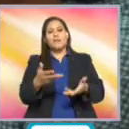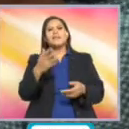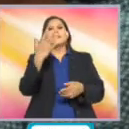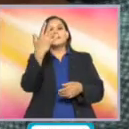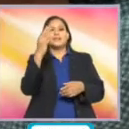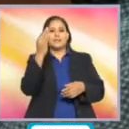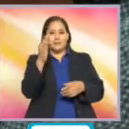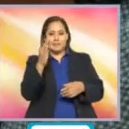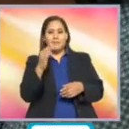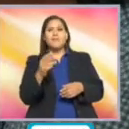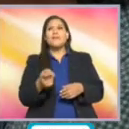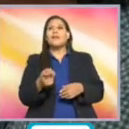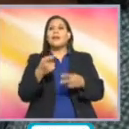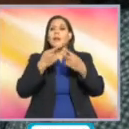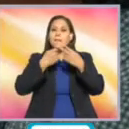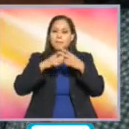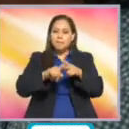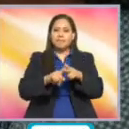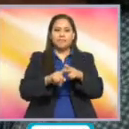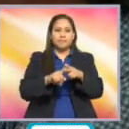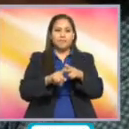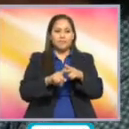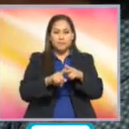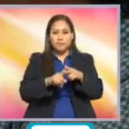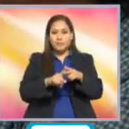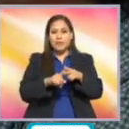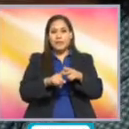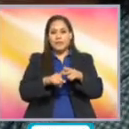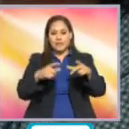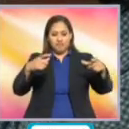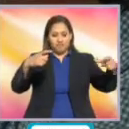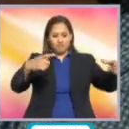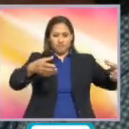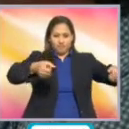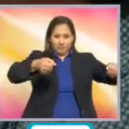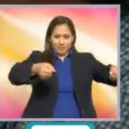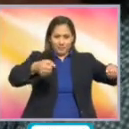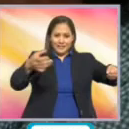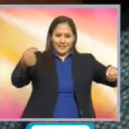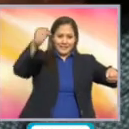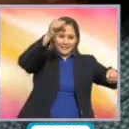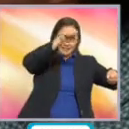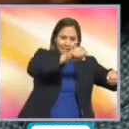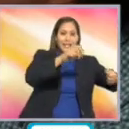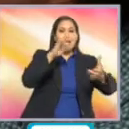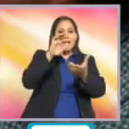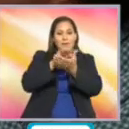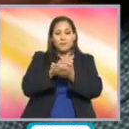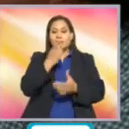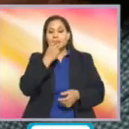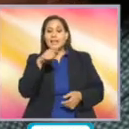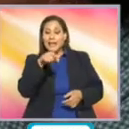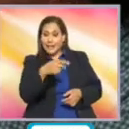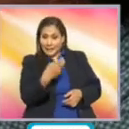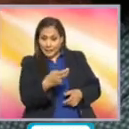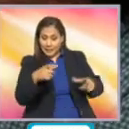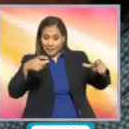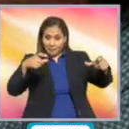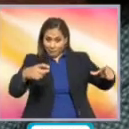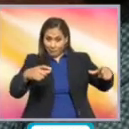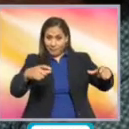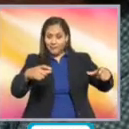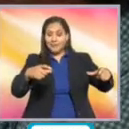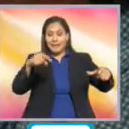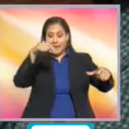febrero. Empecé con unas cazuelas que también mi esposo me dijo, estas cazuelas,